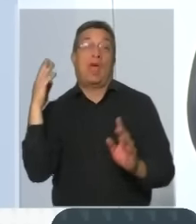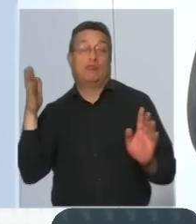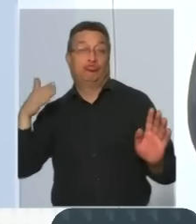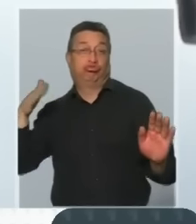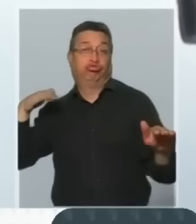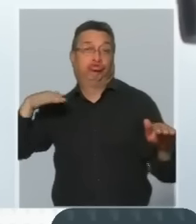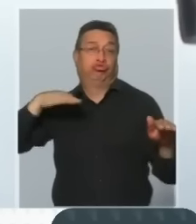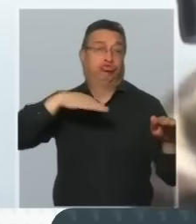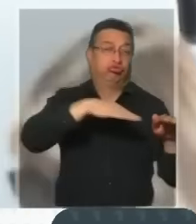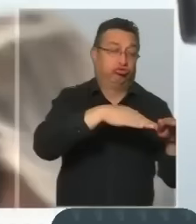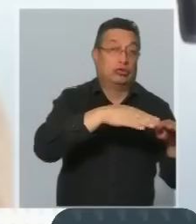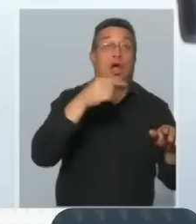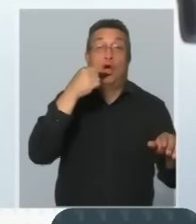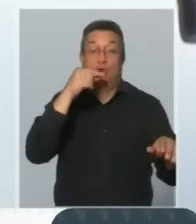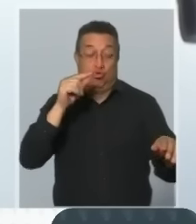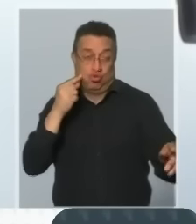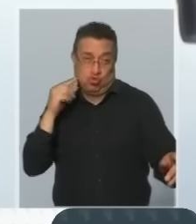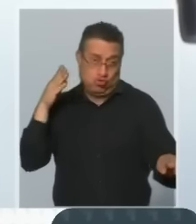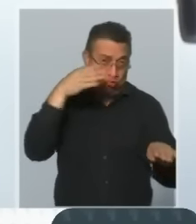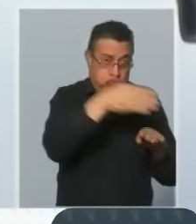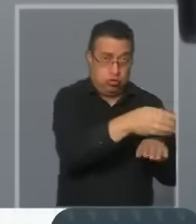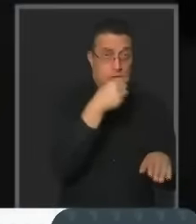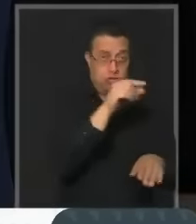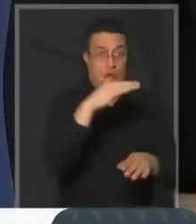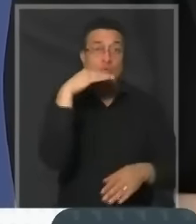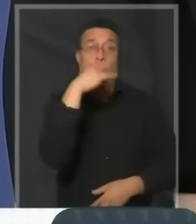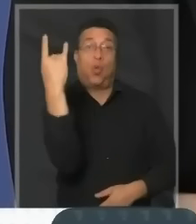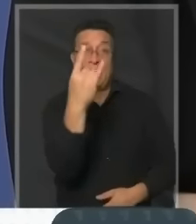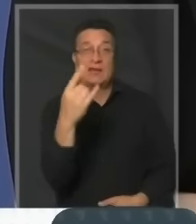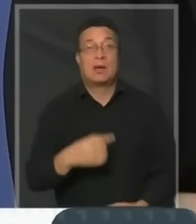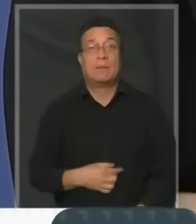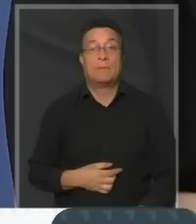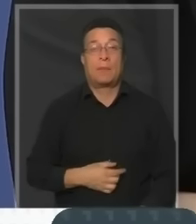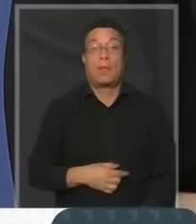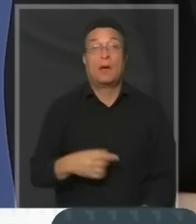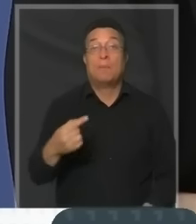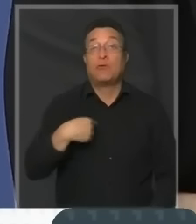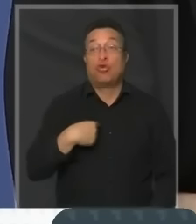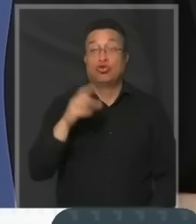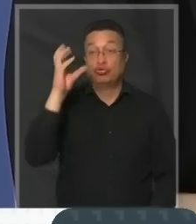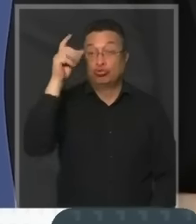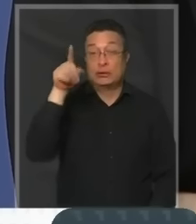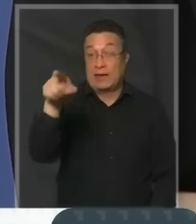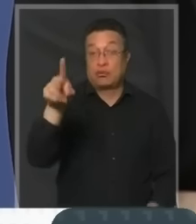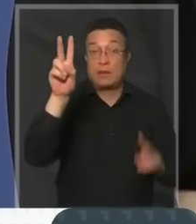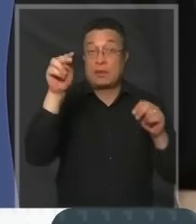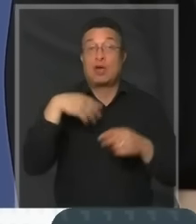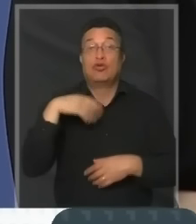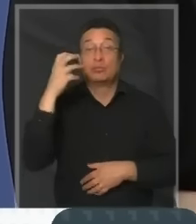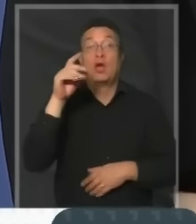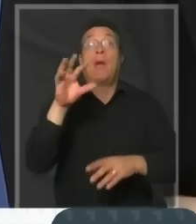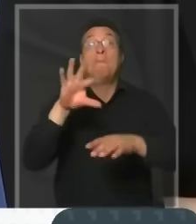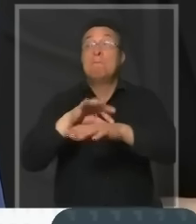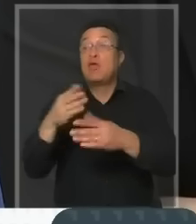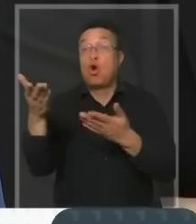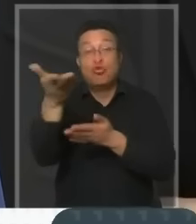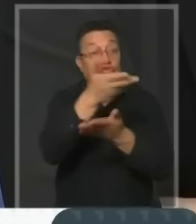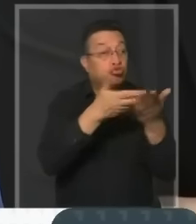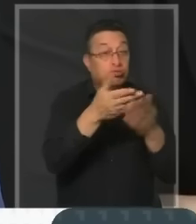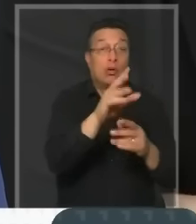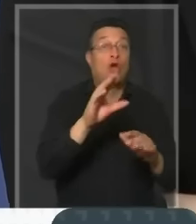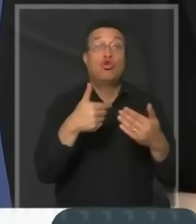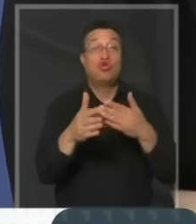público y que llegaría a la brevedad al servicio de urgencia. No tengo conocimiento de aquello. Ahora es habitual que los médicos conversen,